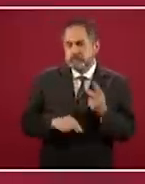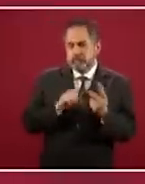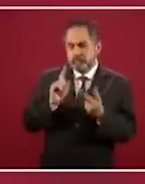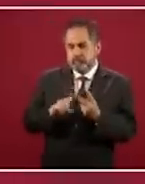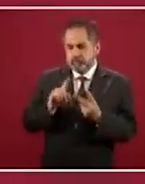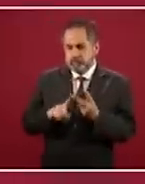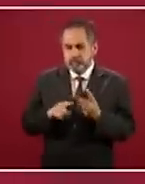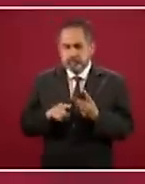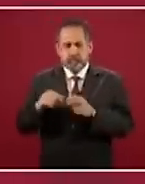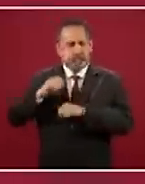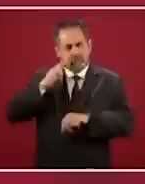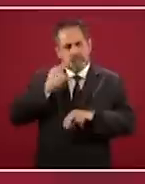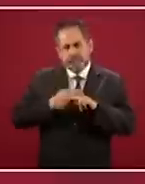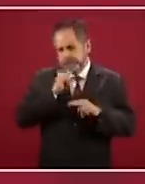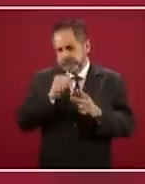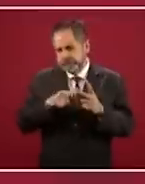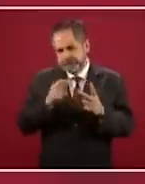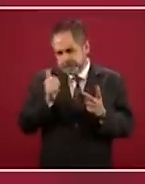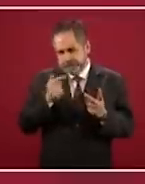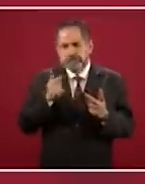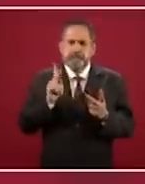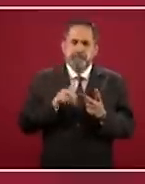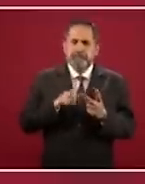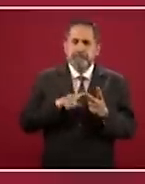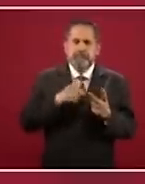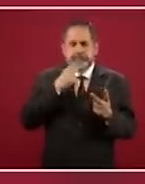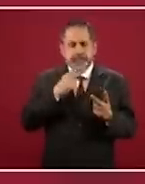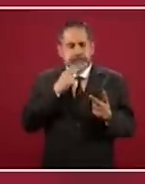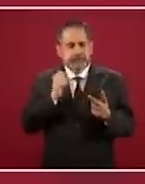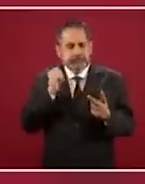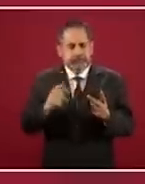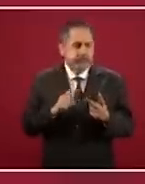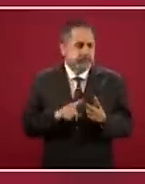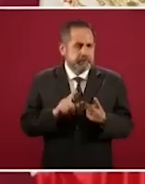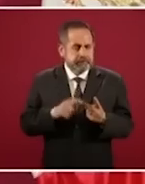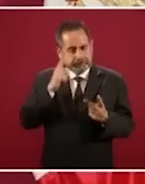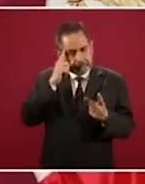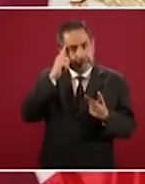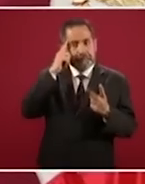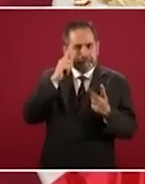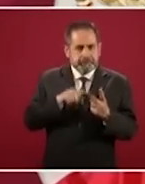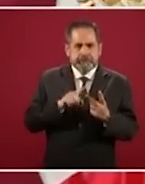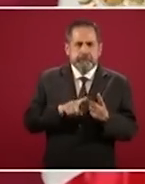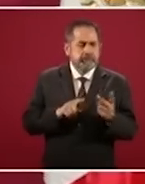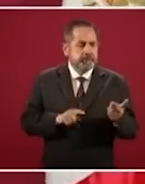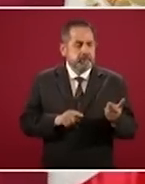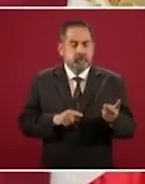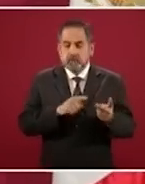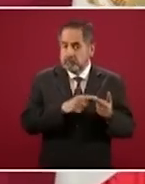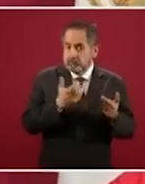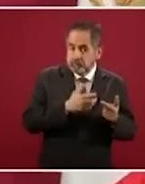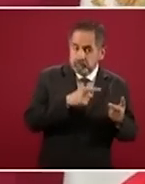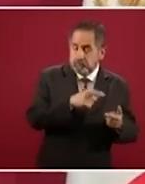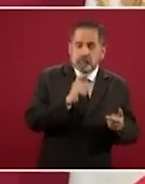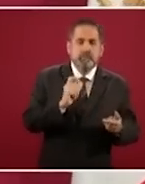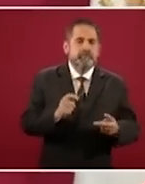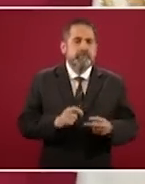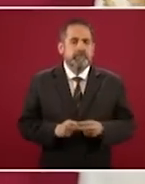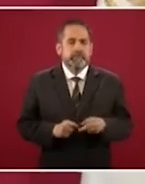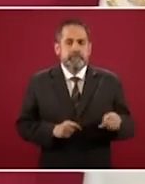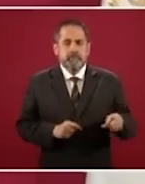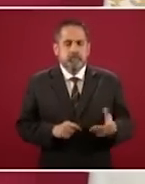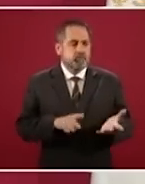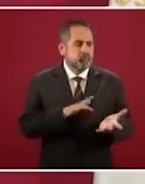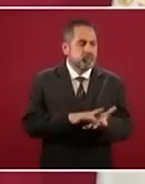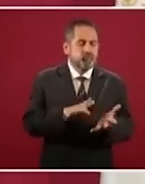principal, pero que debe de tomarse en consideración, y lo están haciendo, es el